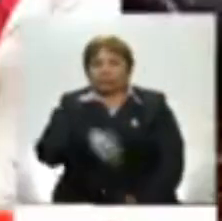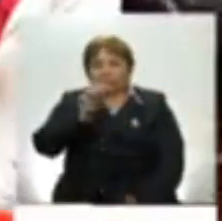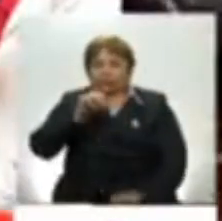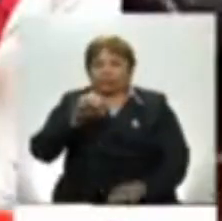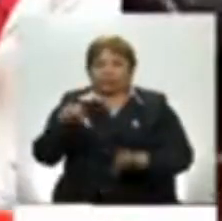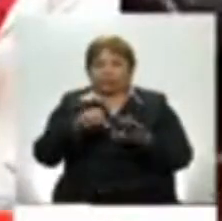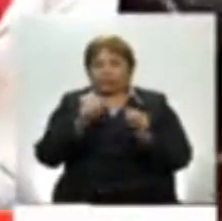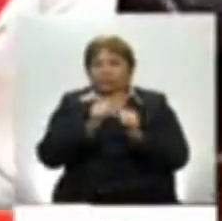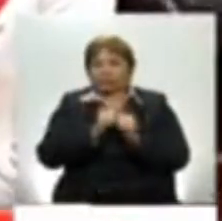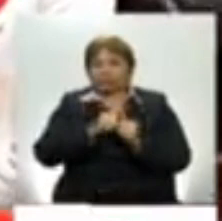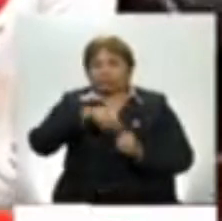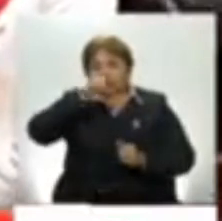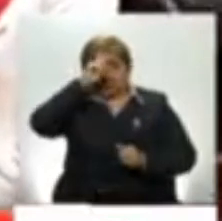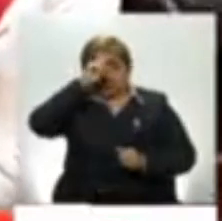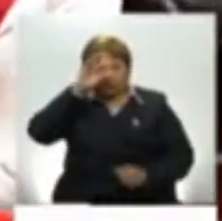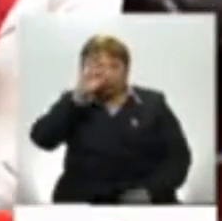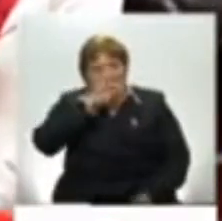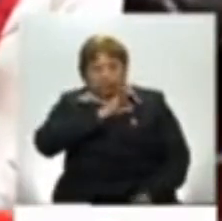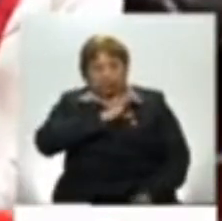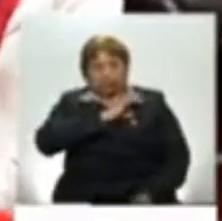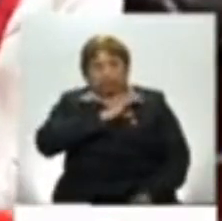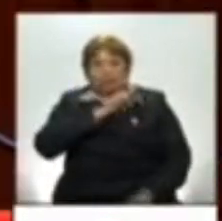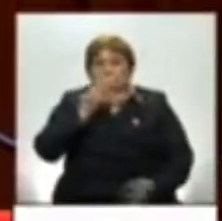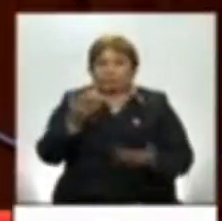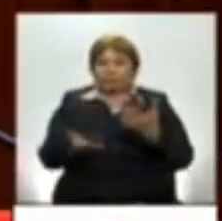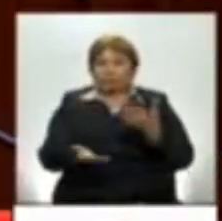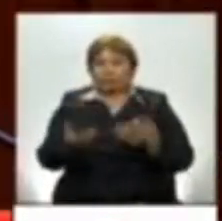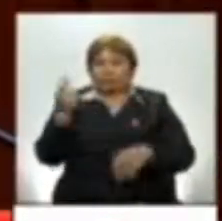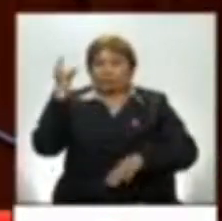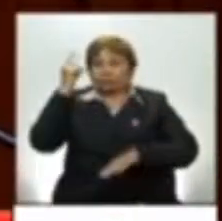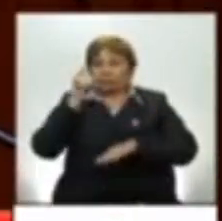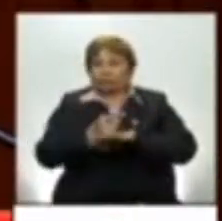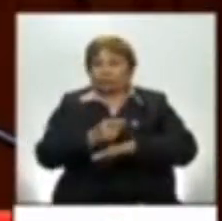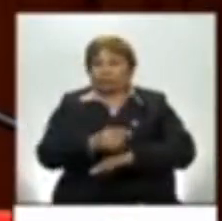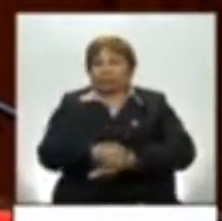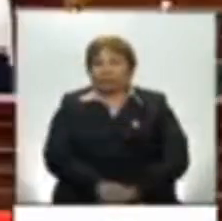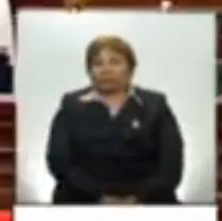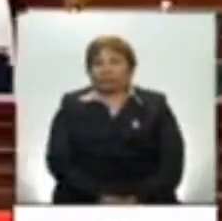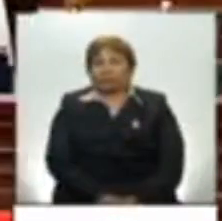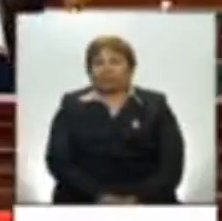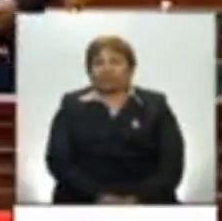hace, que la patria la premie, sino que la nación se la demande.